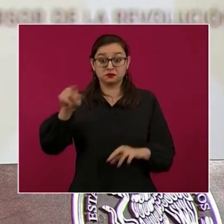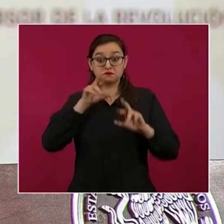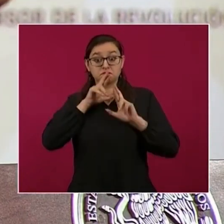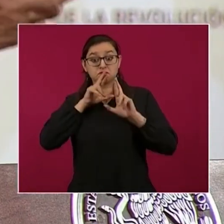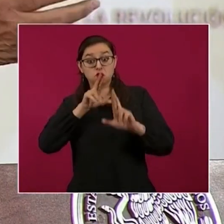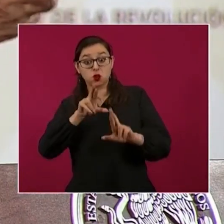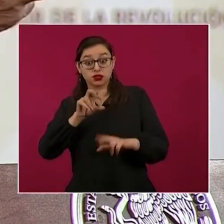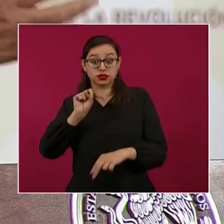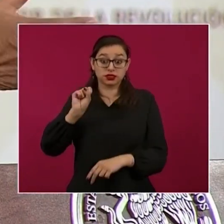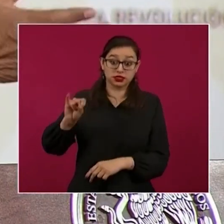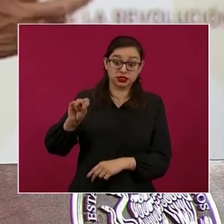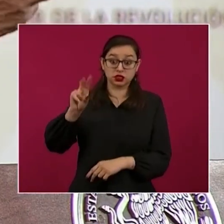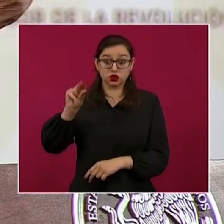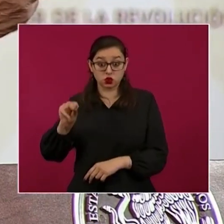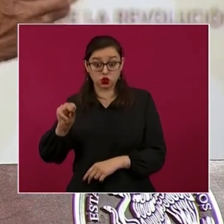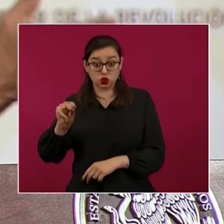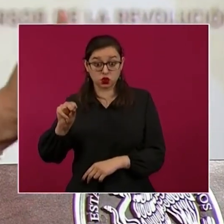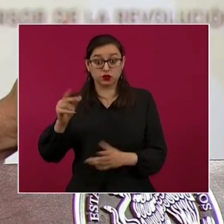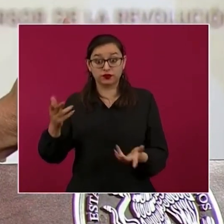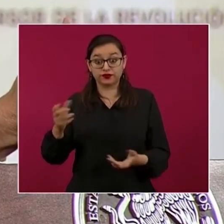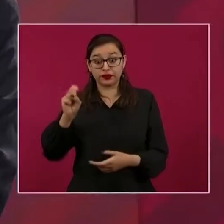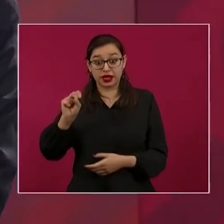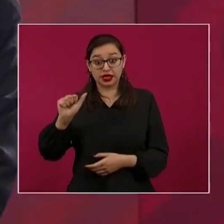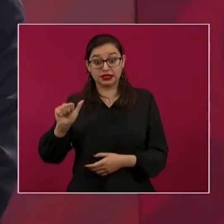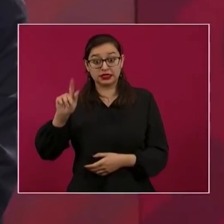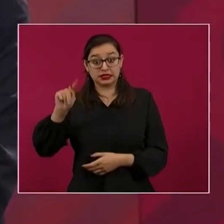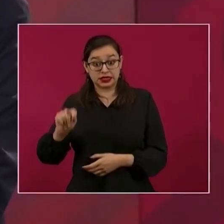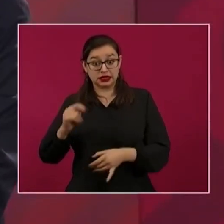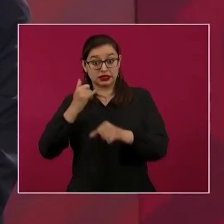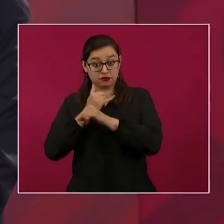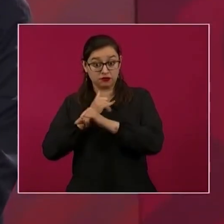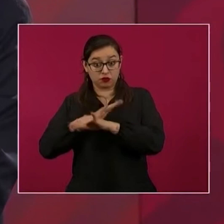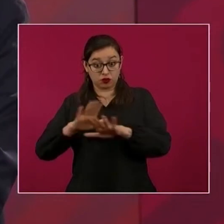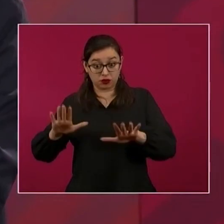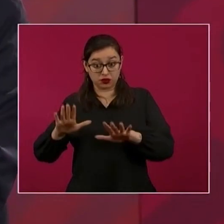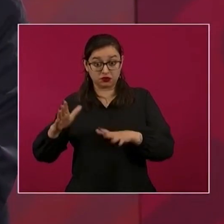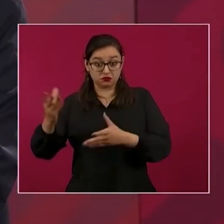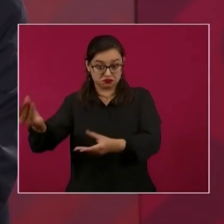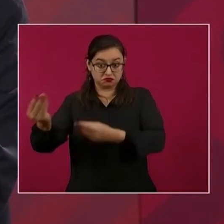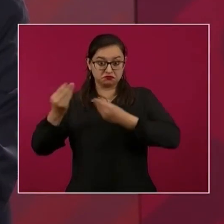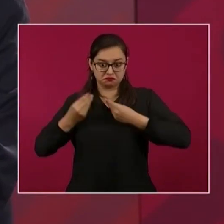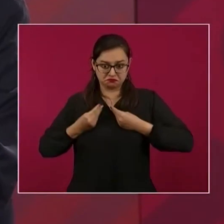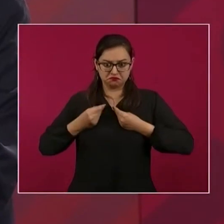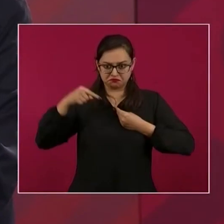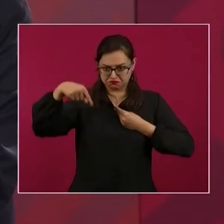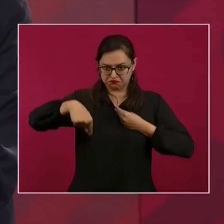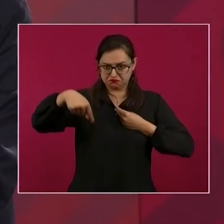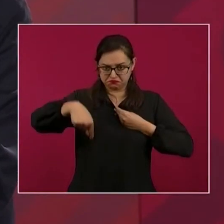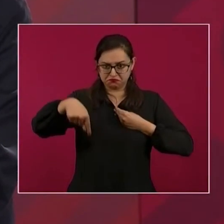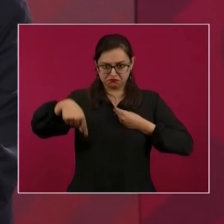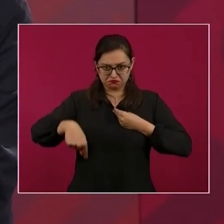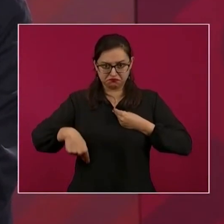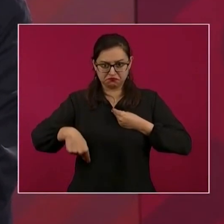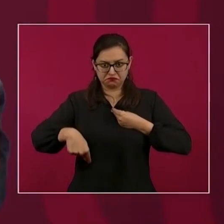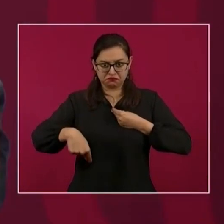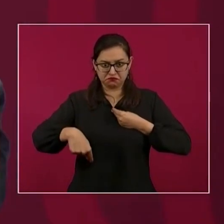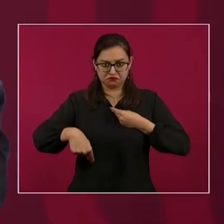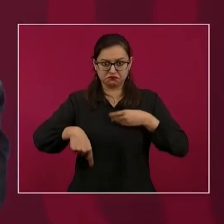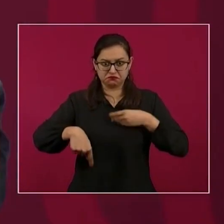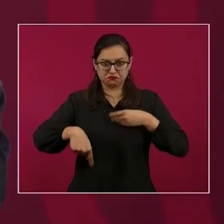entreguen a ustedes del SAT toda esa información, me la van a entregar aquí a mí formalmente